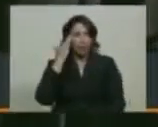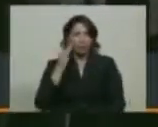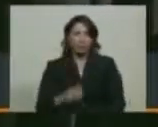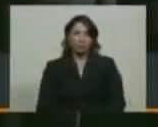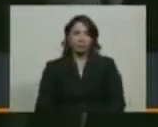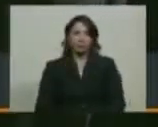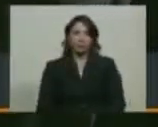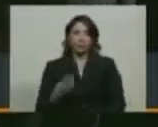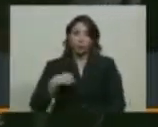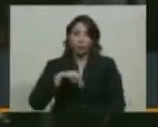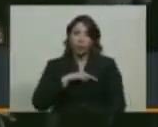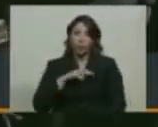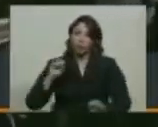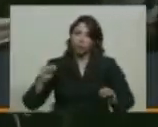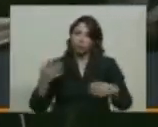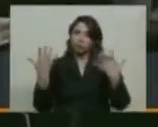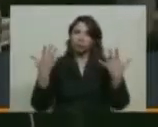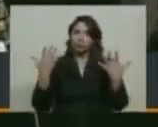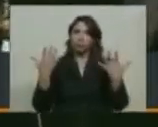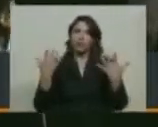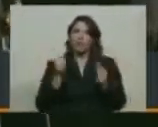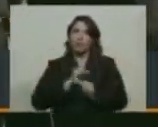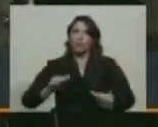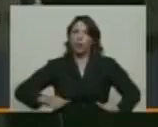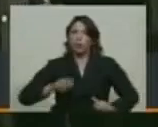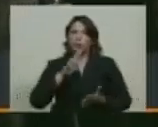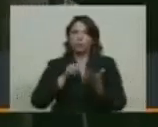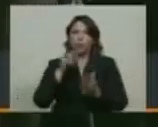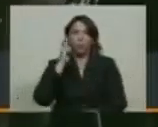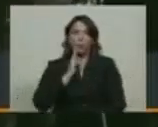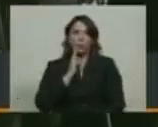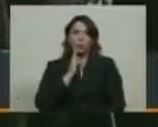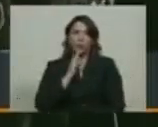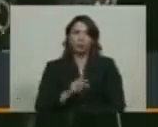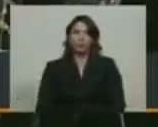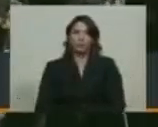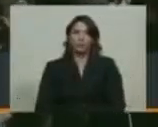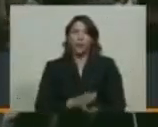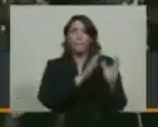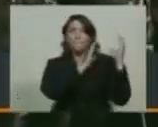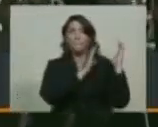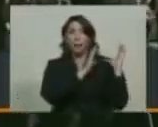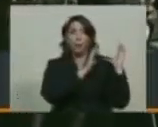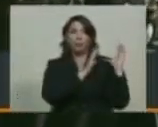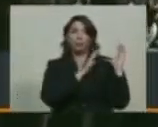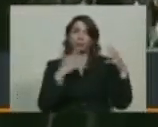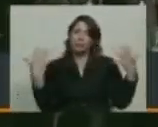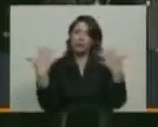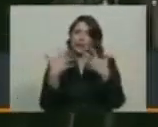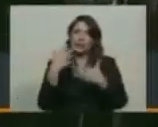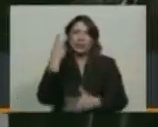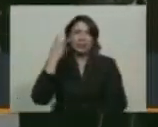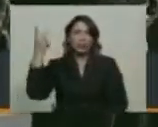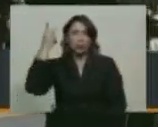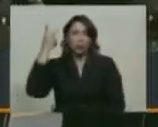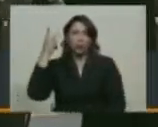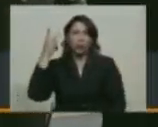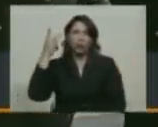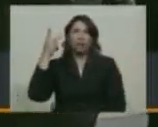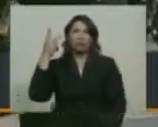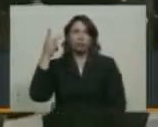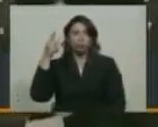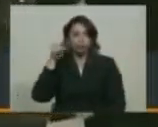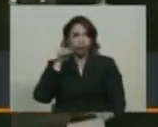de nuestra gloriosa Fuerza Armada Nacional Bolivariana, el peso que tiene la guerra psicológica en las creencias, en